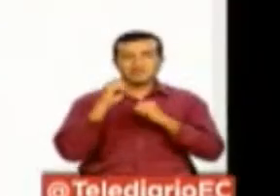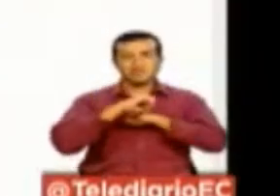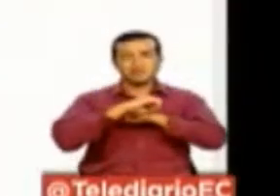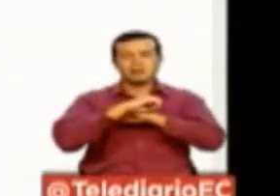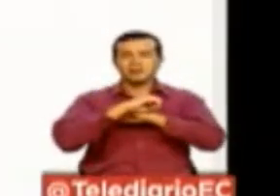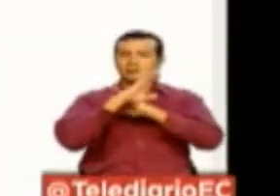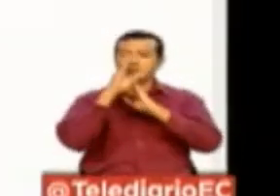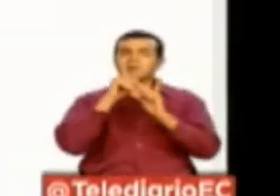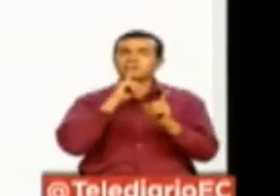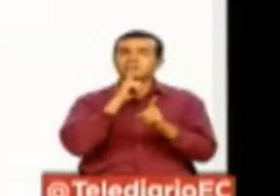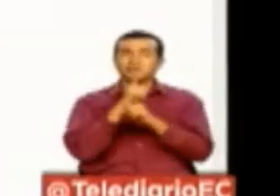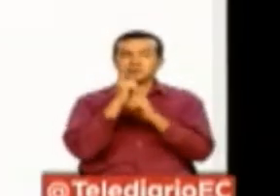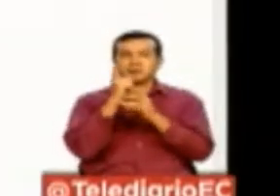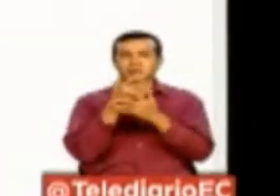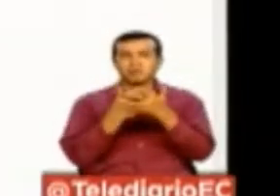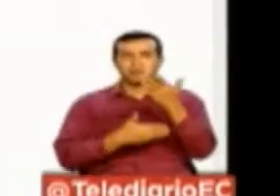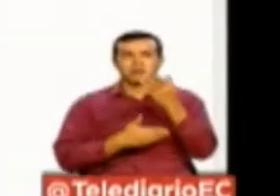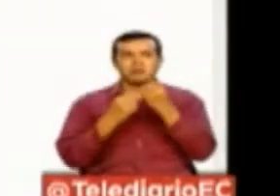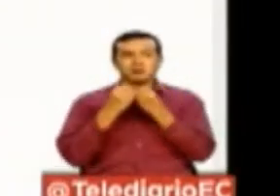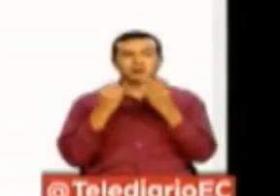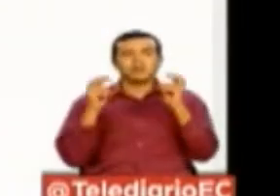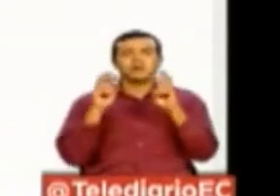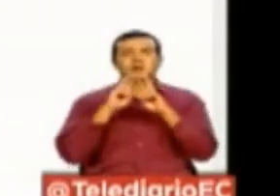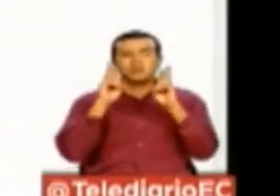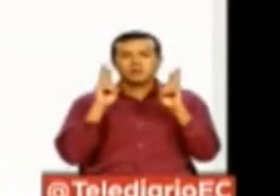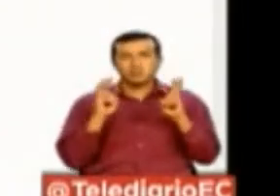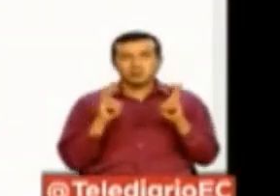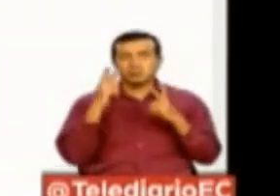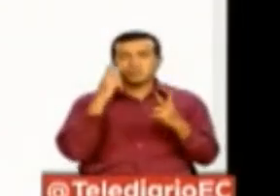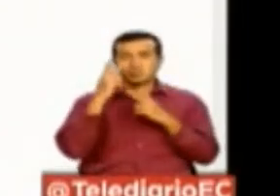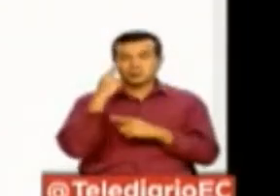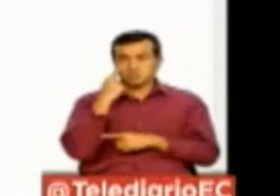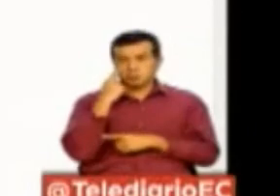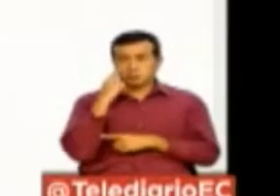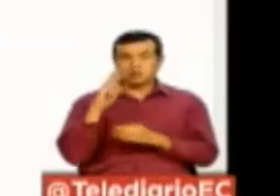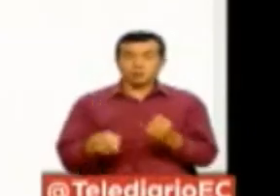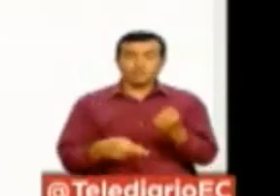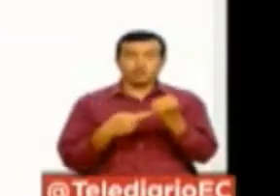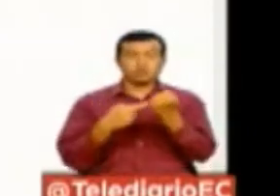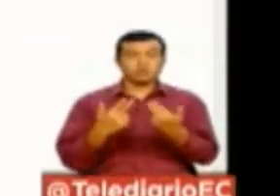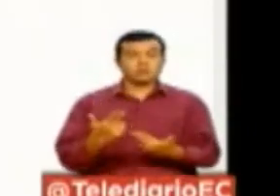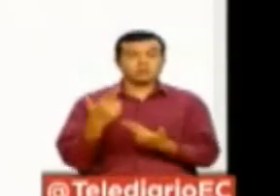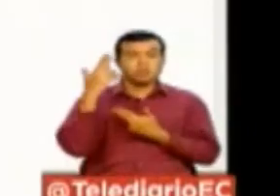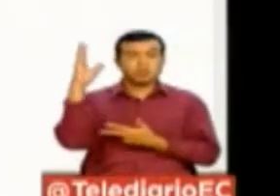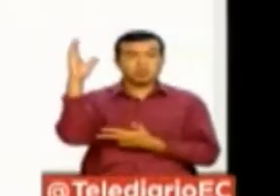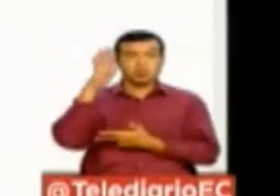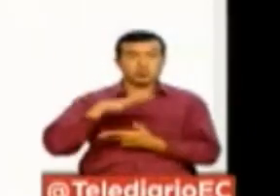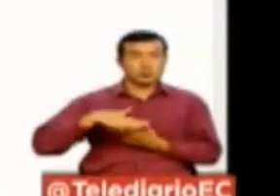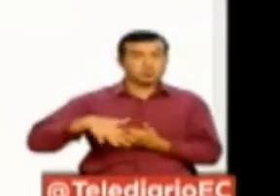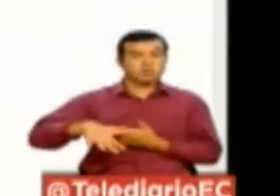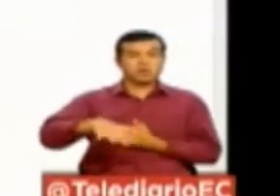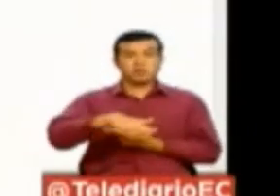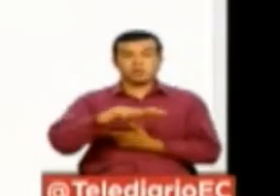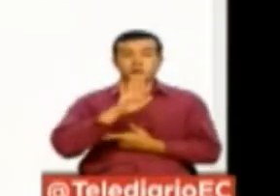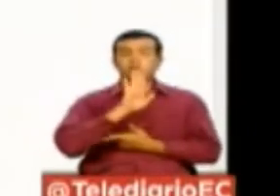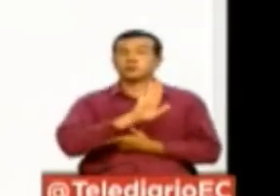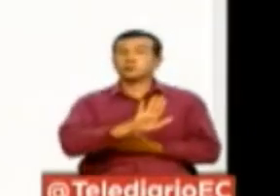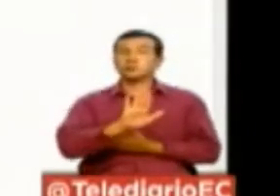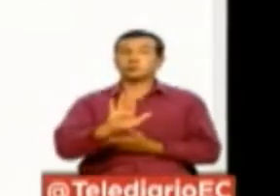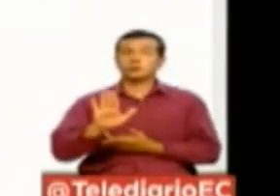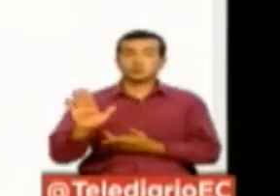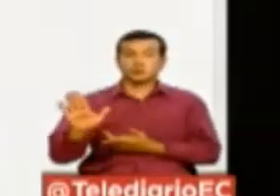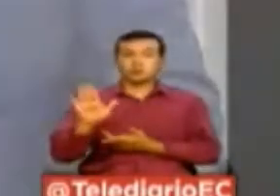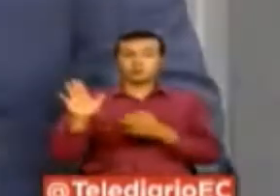día que nos trae además un completo informe sobre la presencia reforzada militar de colombia en su